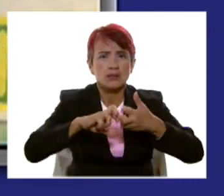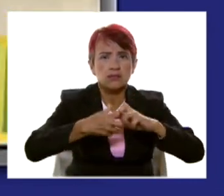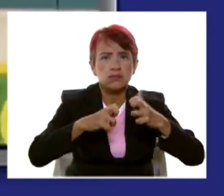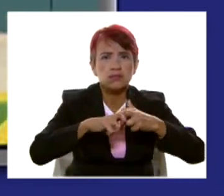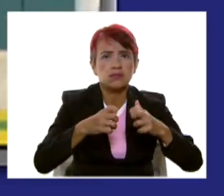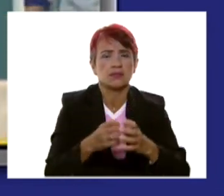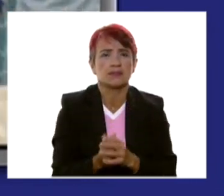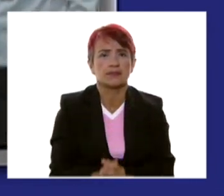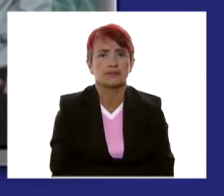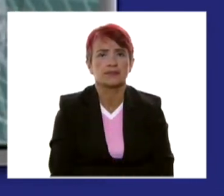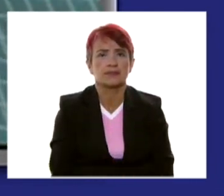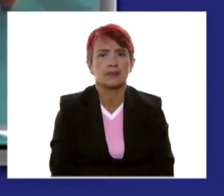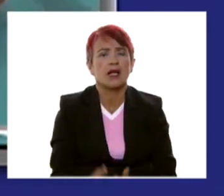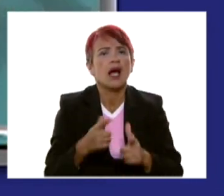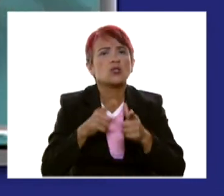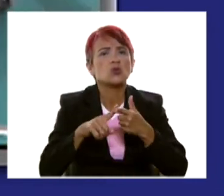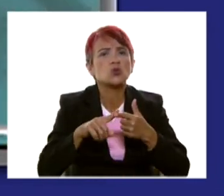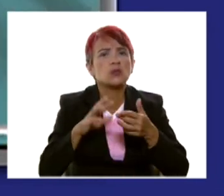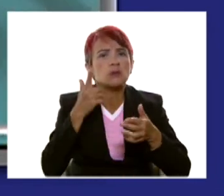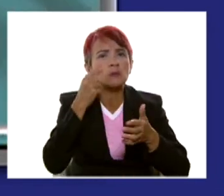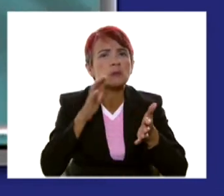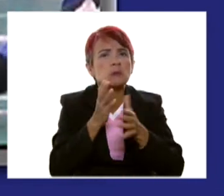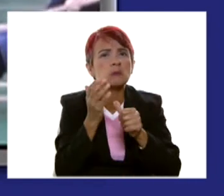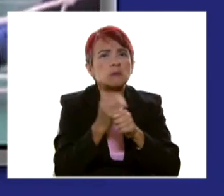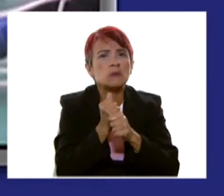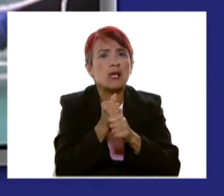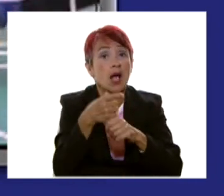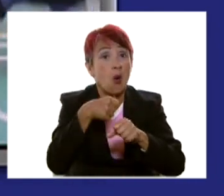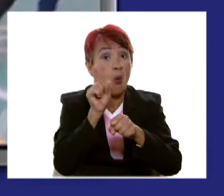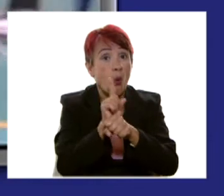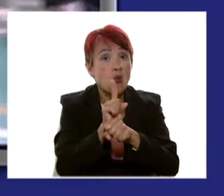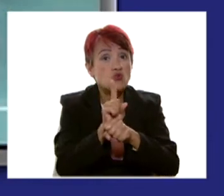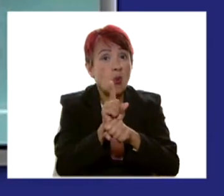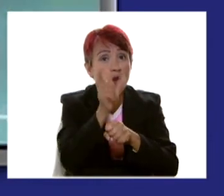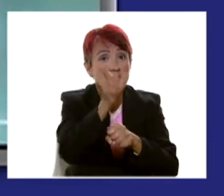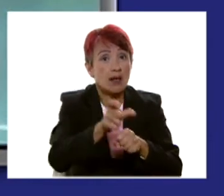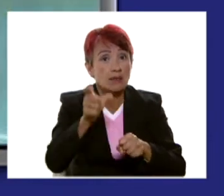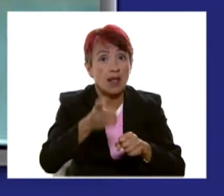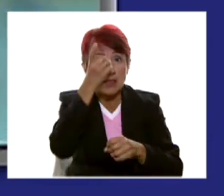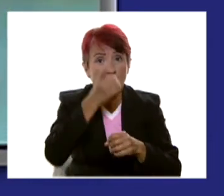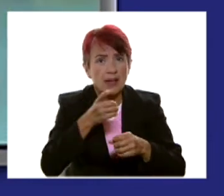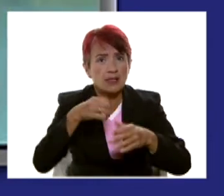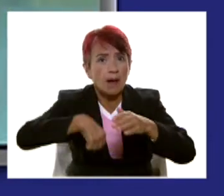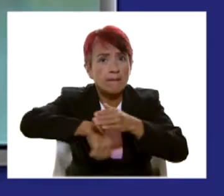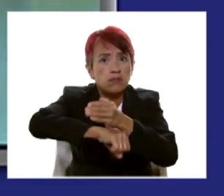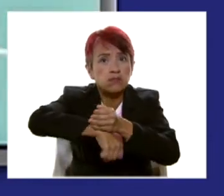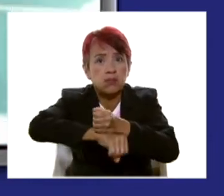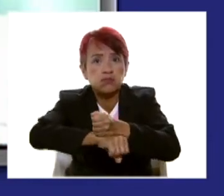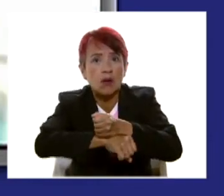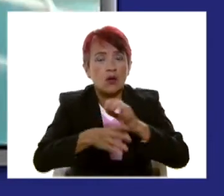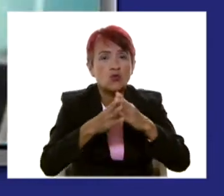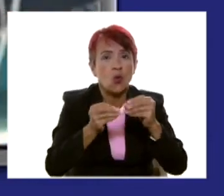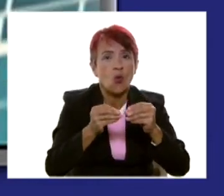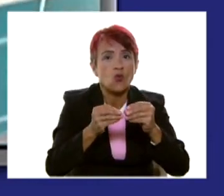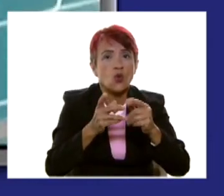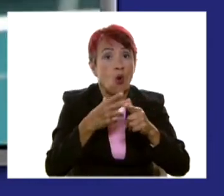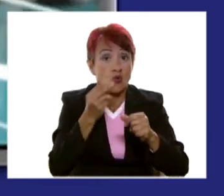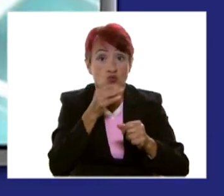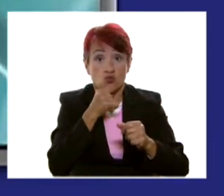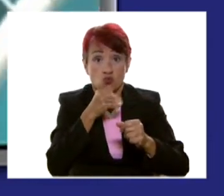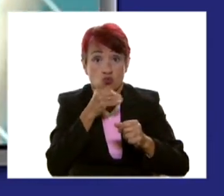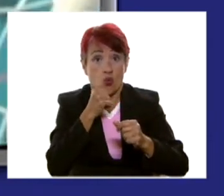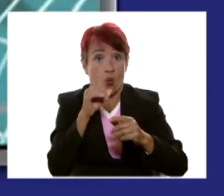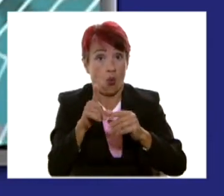sensorial. ¿Qué es el golbal? Es el único deporte para personas con discapacidad visual que no es adaptado, no tiene